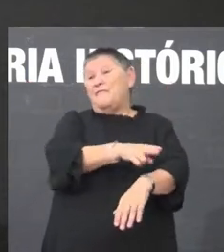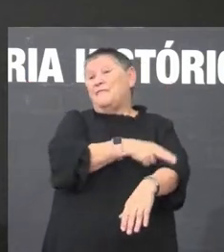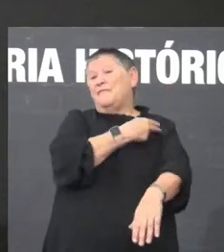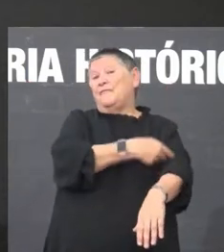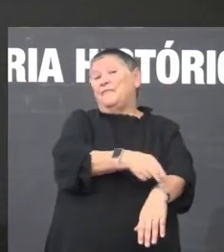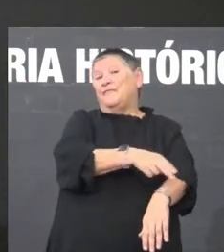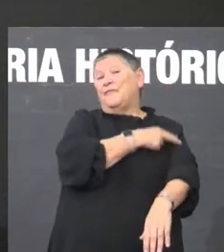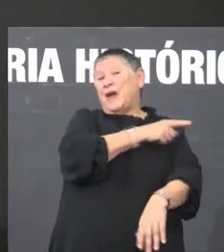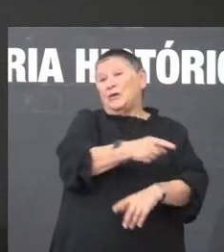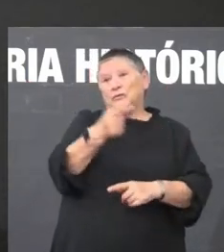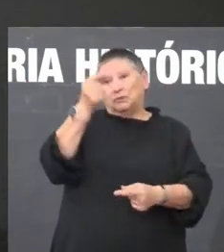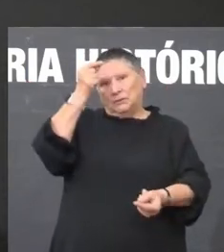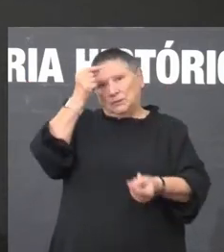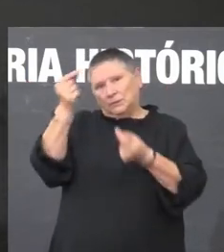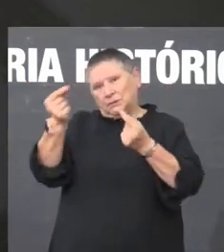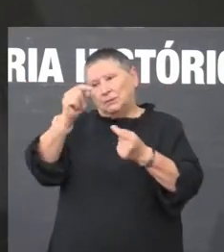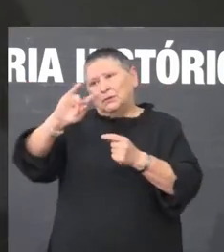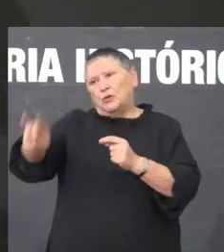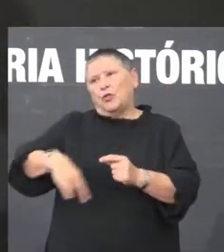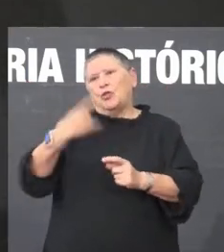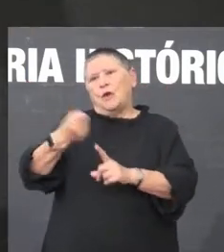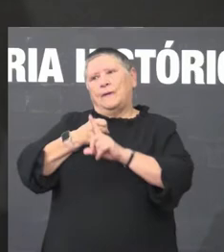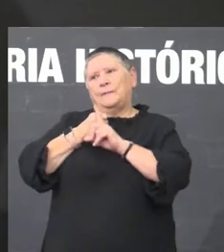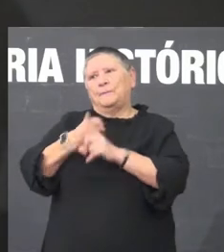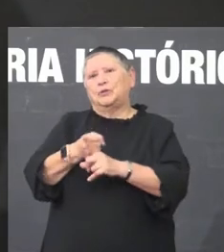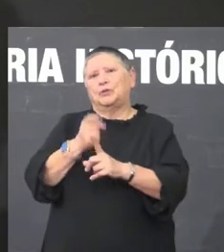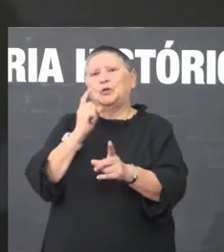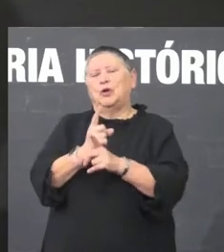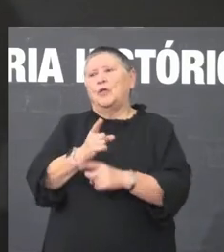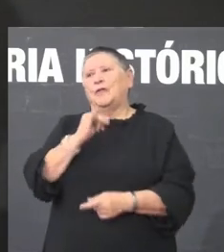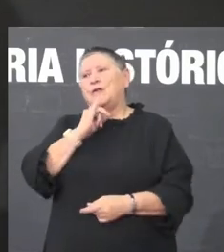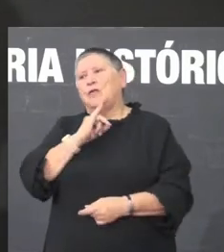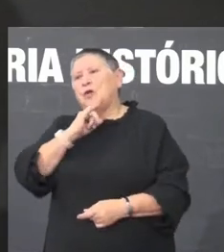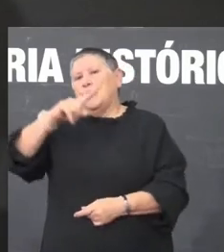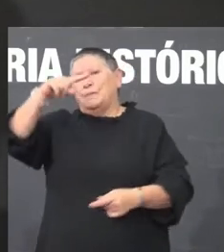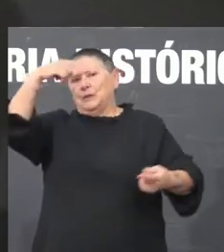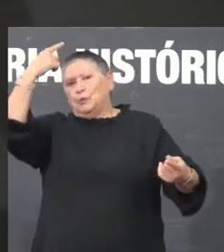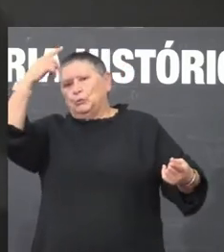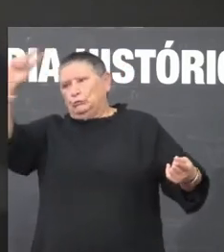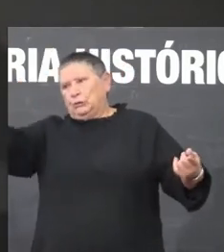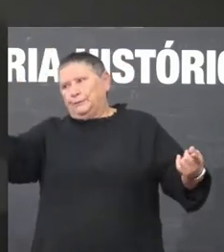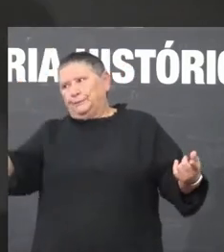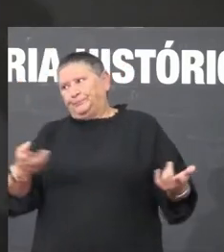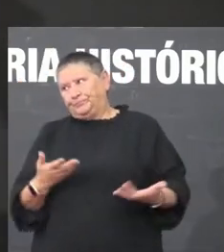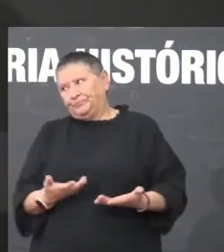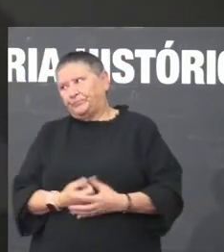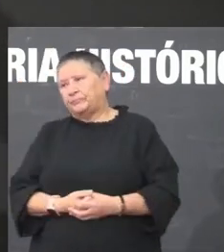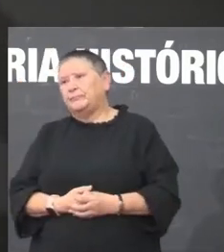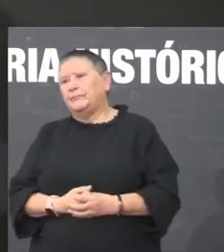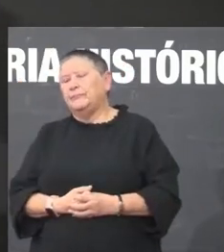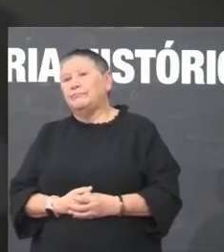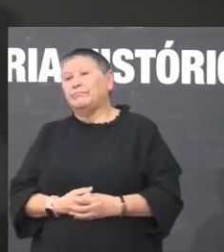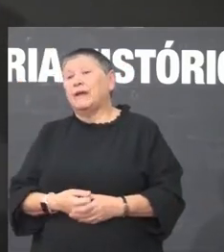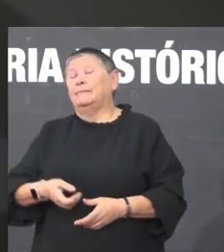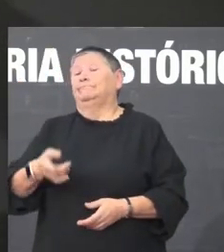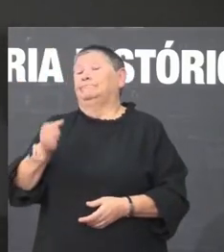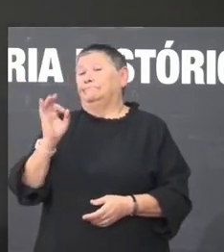evidentemente acentúa todo esto, ¿no?, la represión contra los idiomas, contra las culturas, etcétera, etcétera. Y bueno, es verdad que